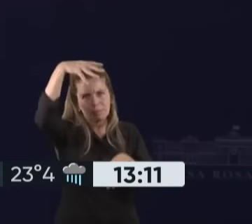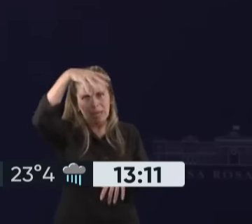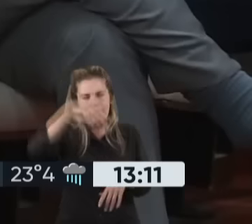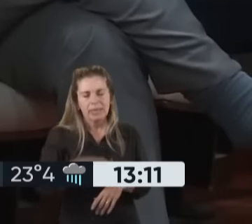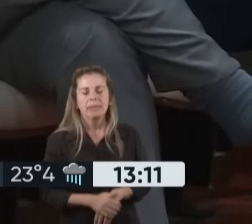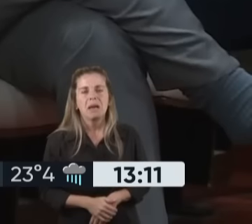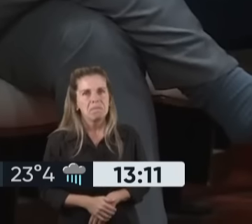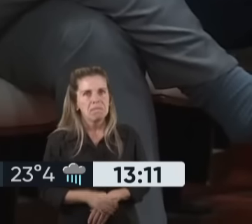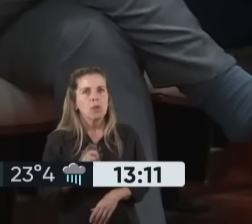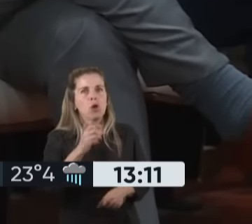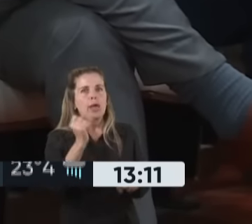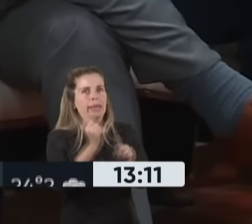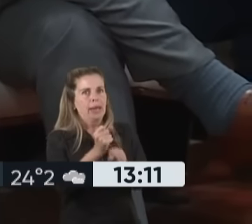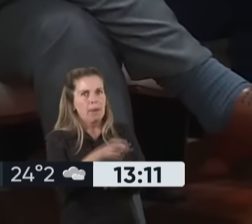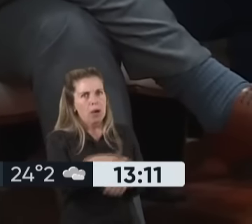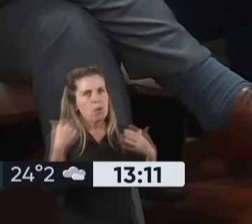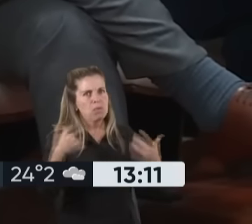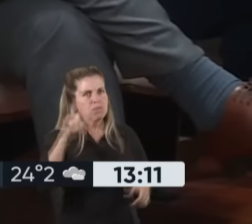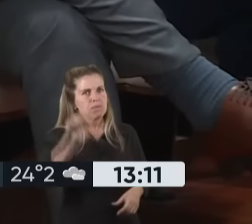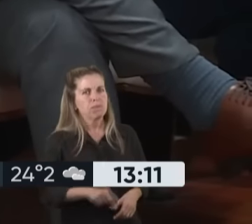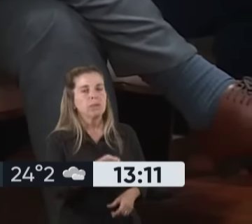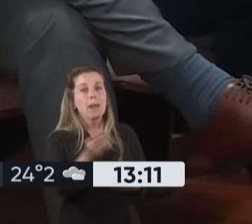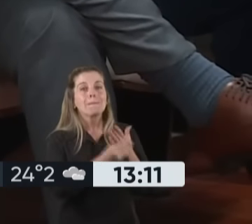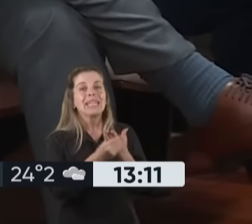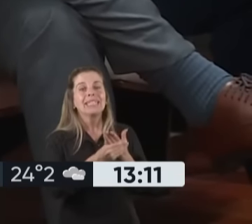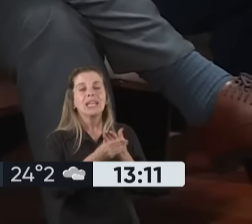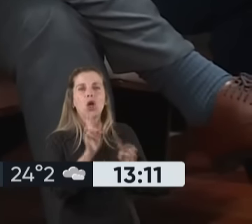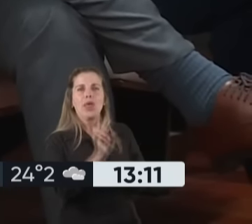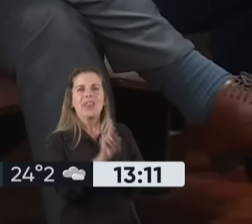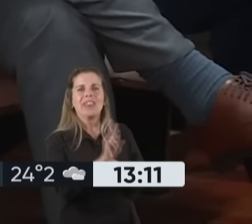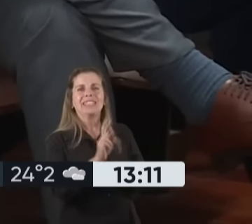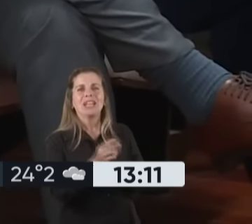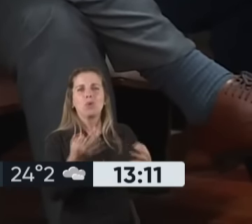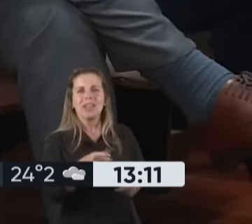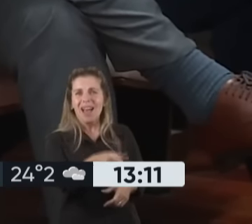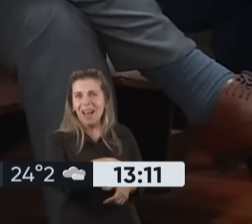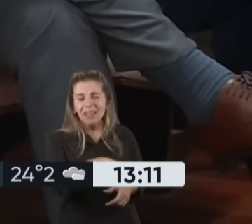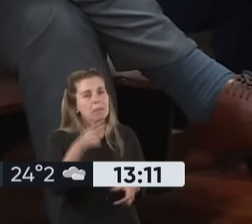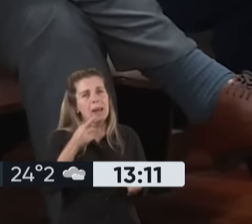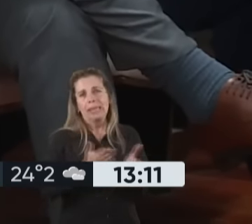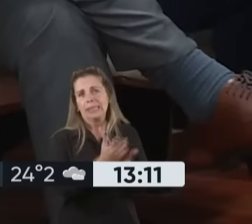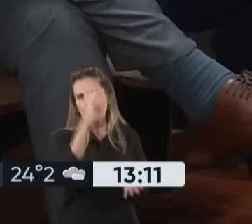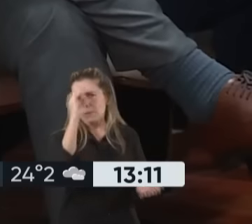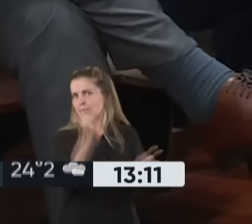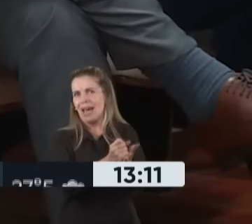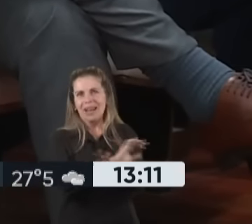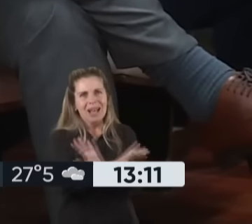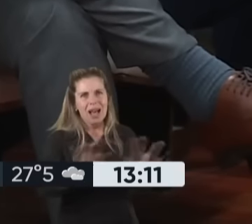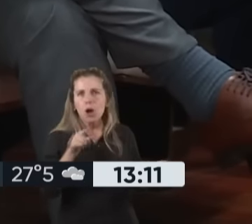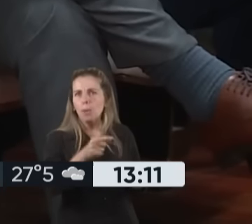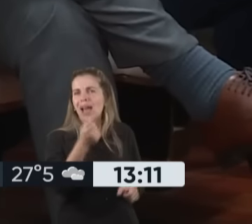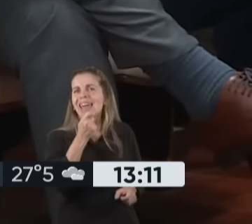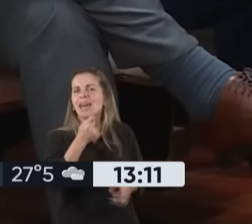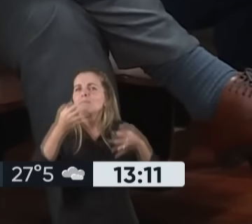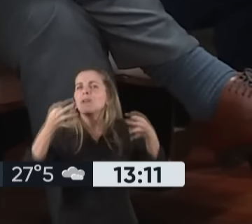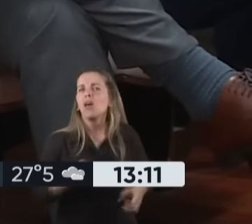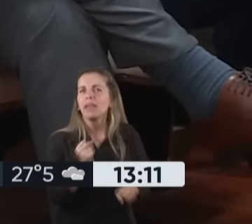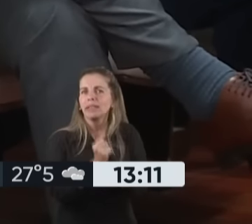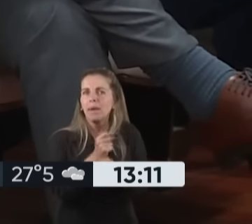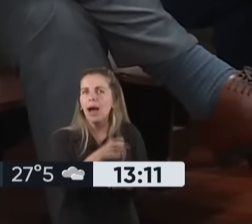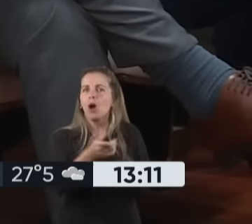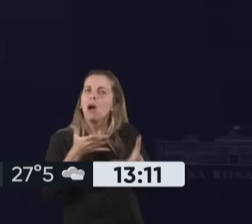La labor de la doctora Bullrich al frente del Ministerio de Seguridad Nacional será recordada por siempre como un ejemplo de valor en